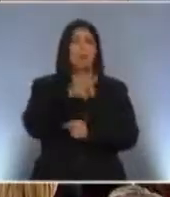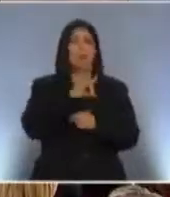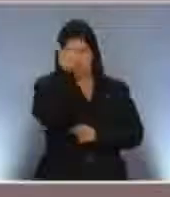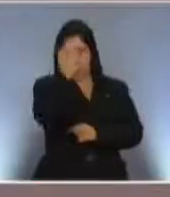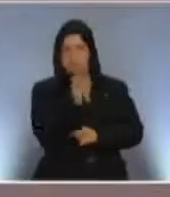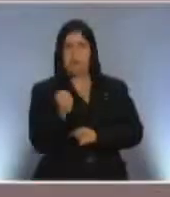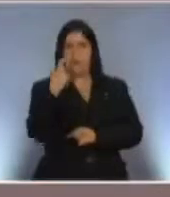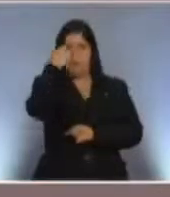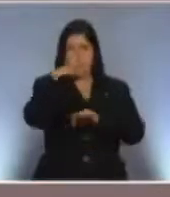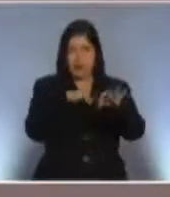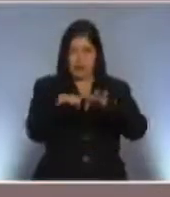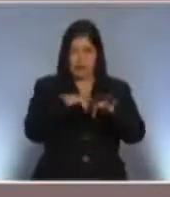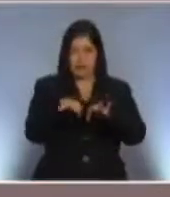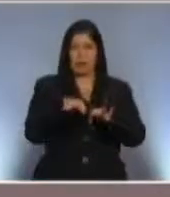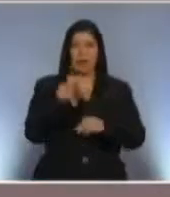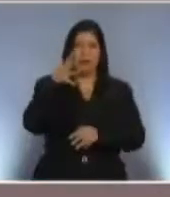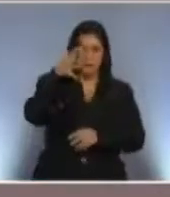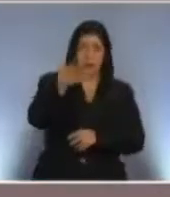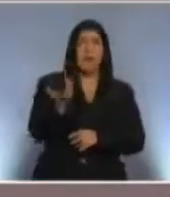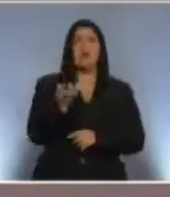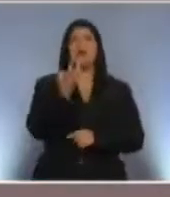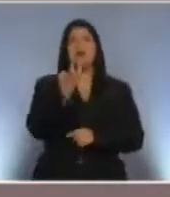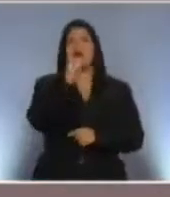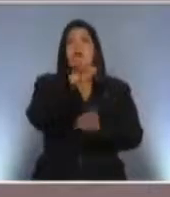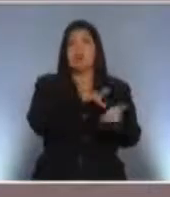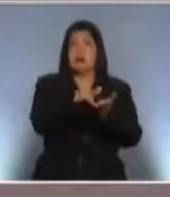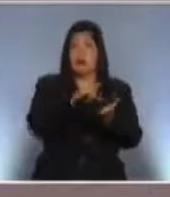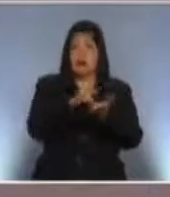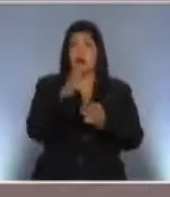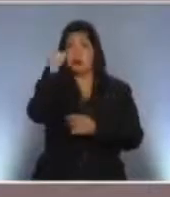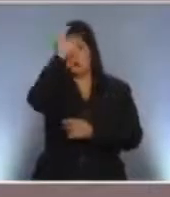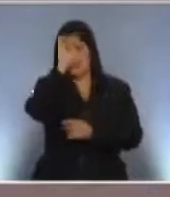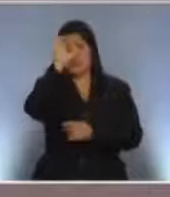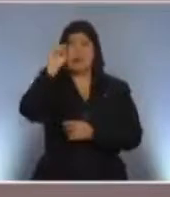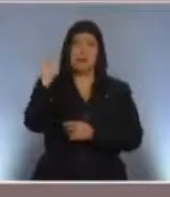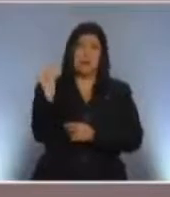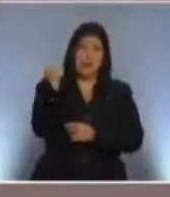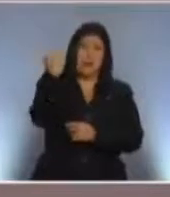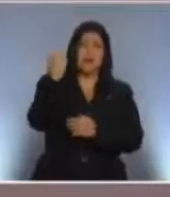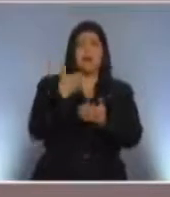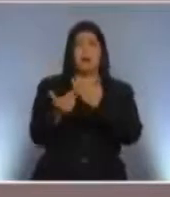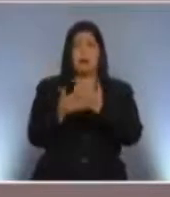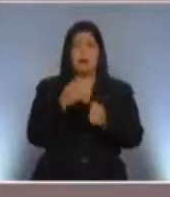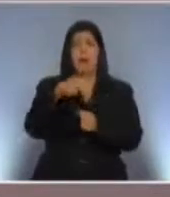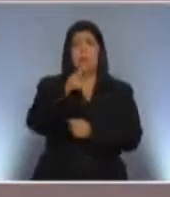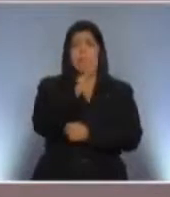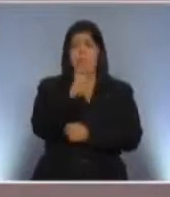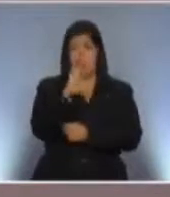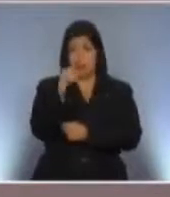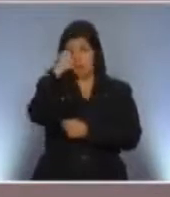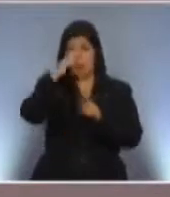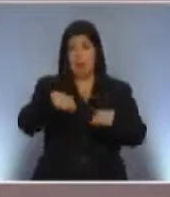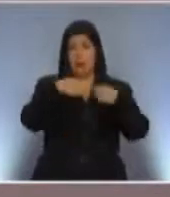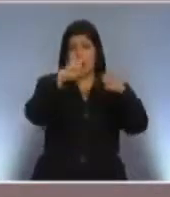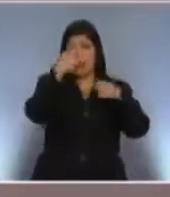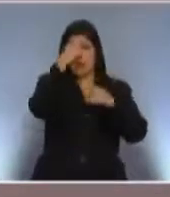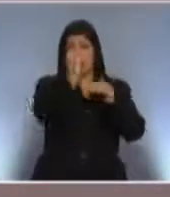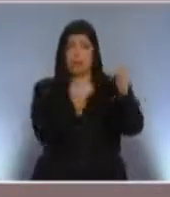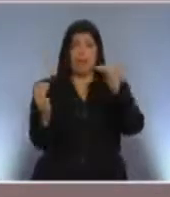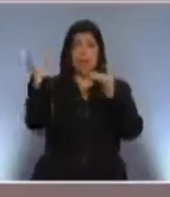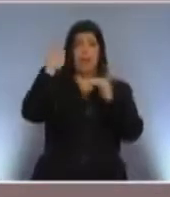Dual. En apoyo a la ciencia, la tecnología y la innovación, las becas para posgrado han aumentado